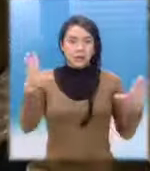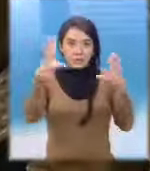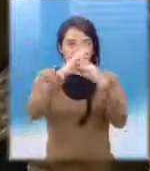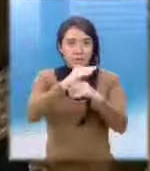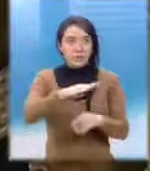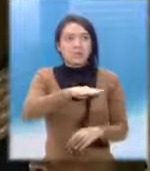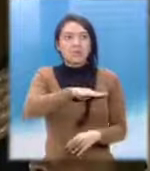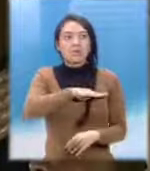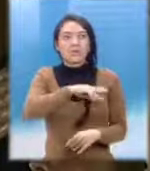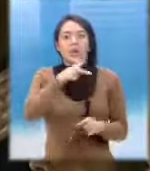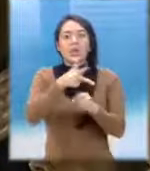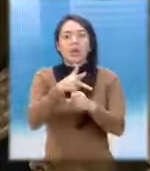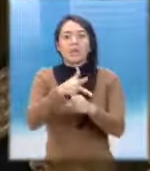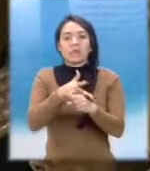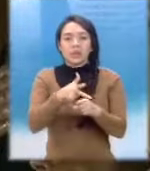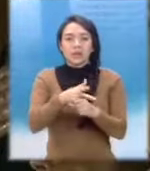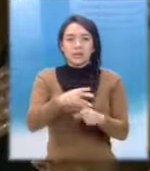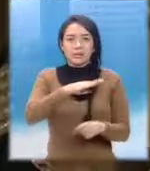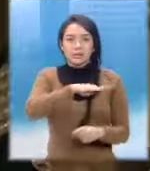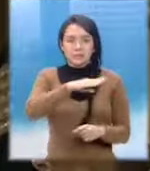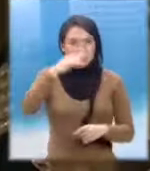himno.